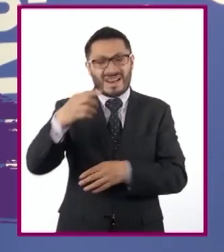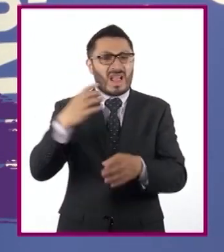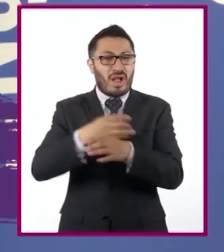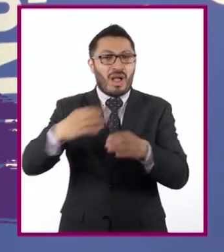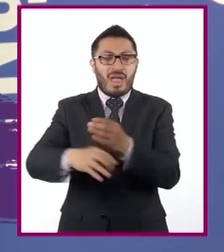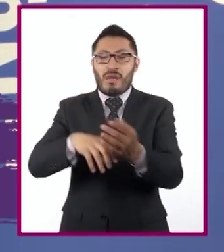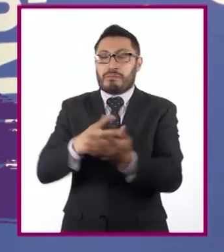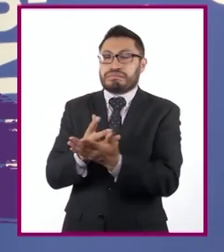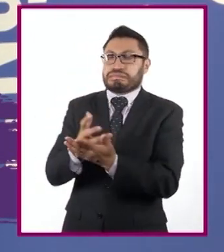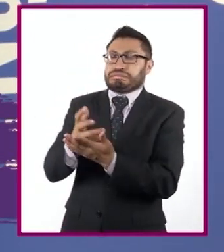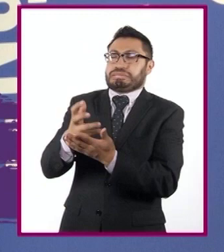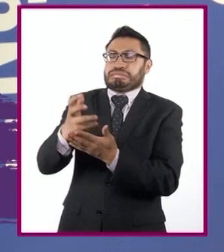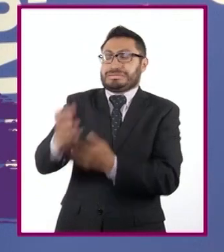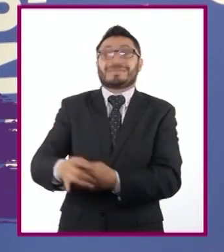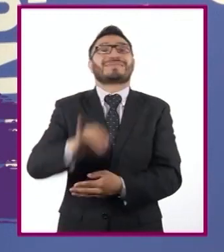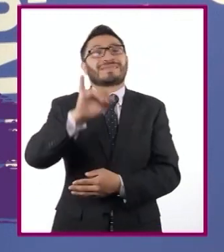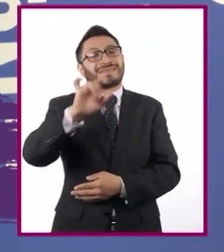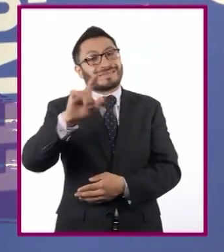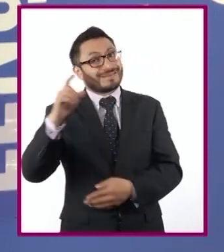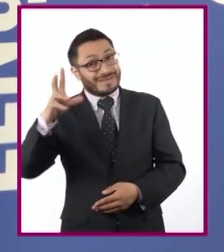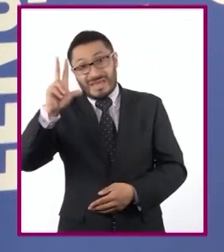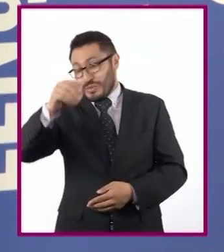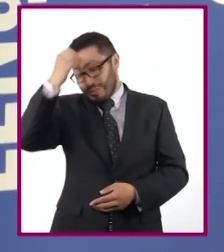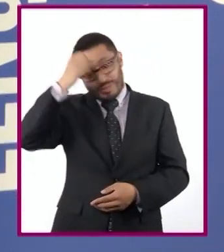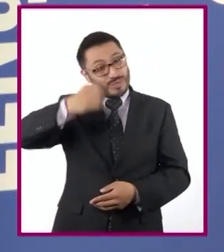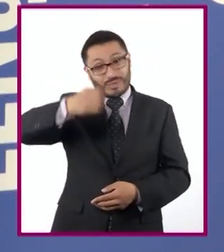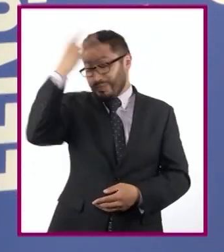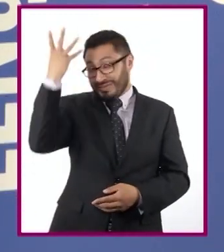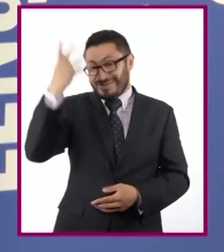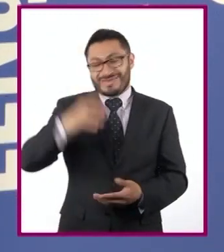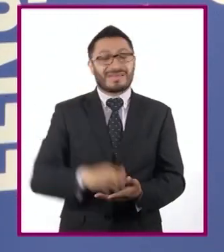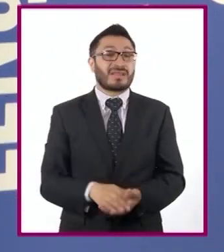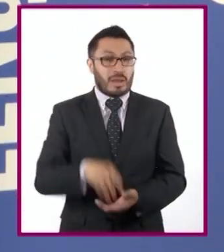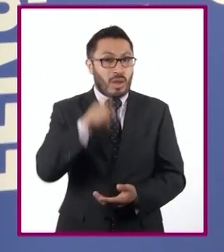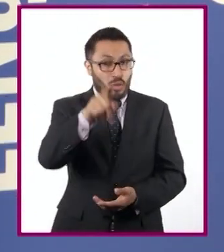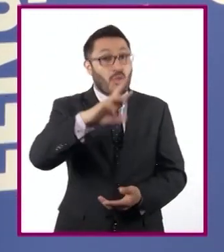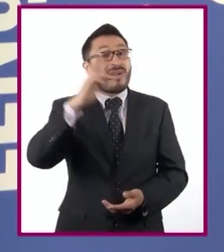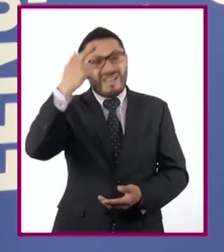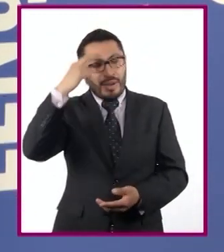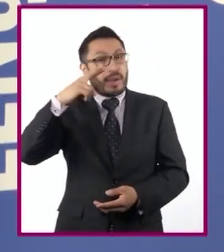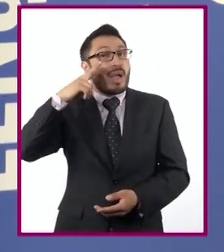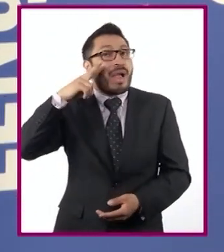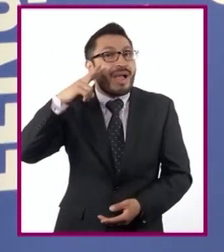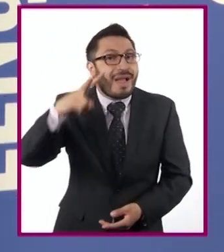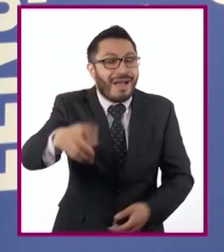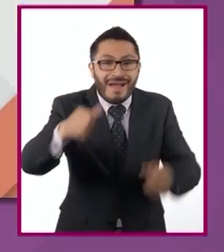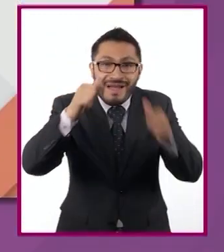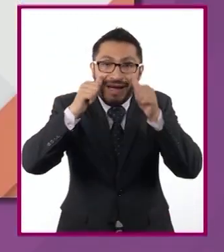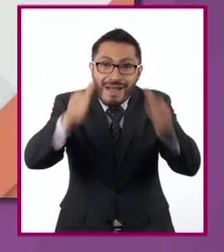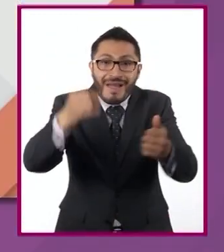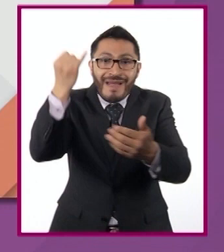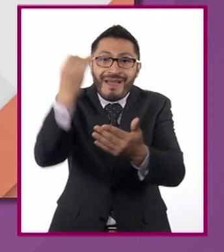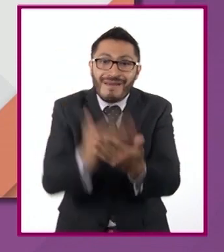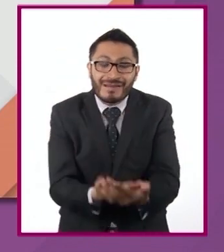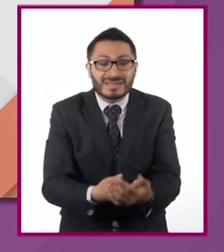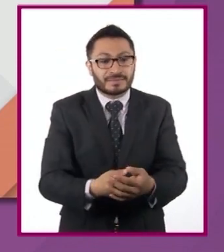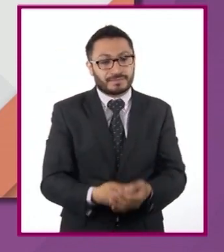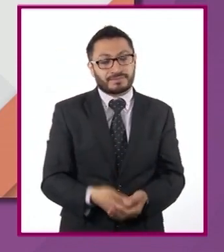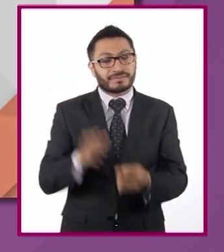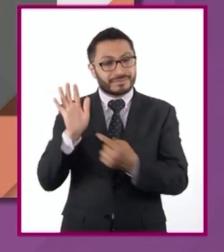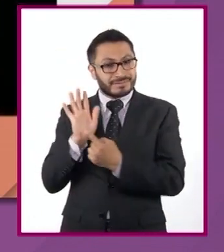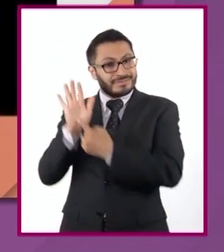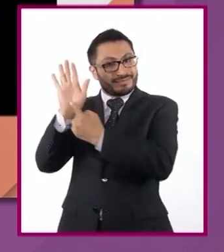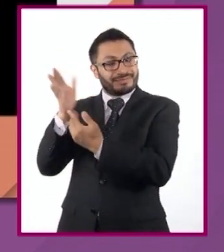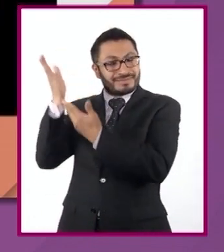algo y que sí sea difícil de olvidar. No se les olvide ver con detalle las imágenes. En esta imagen